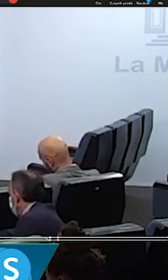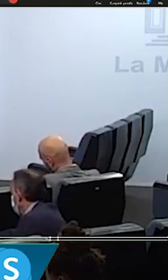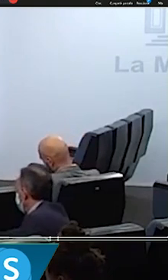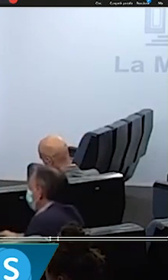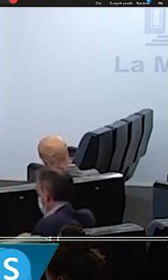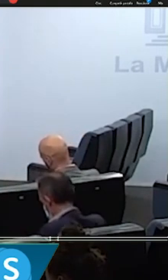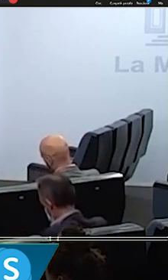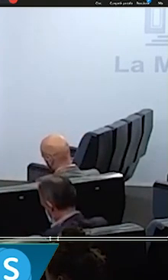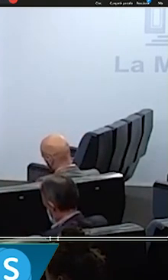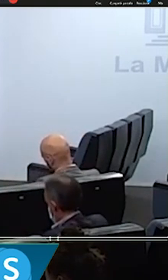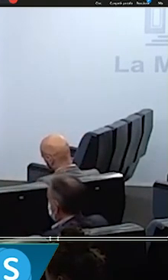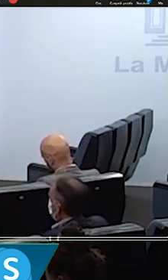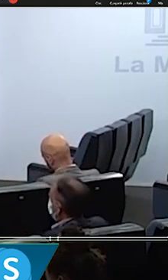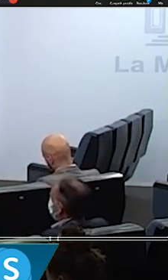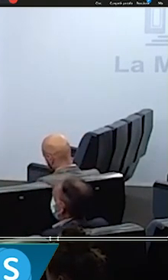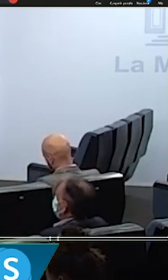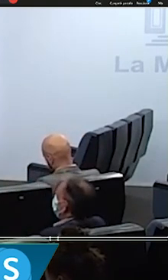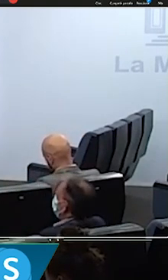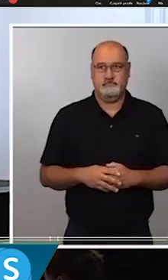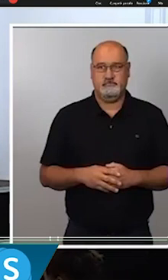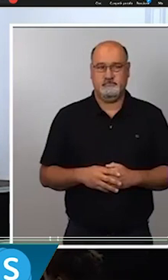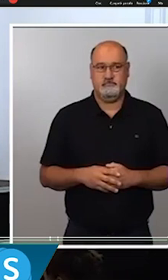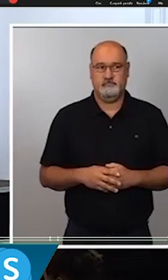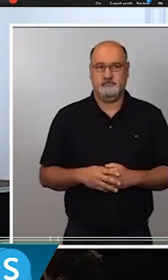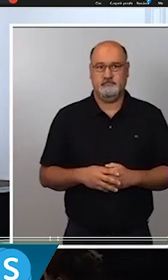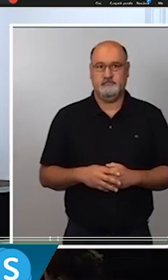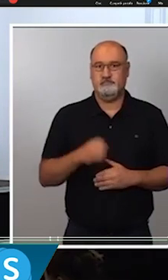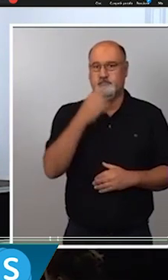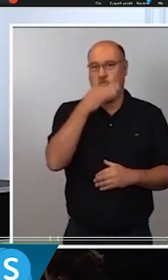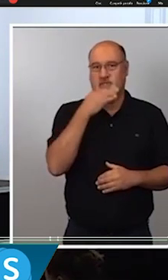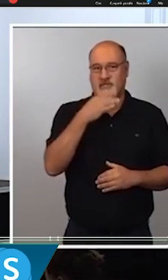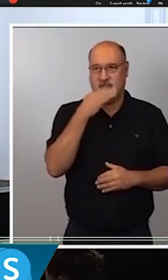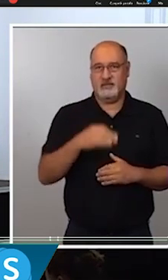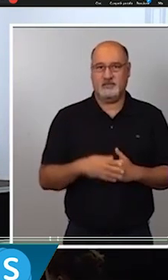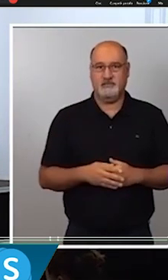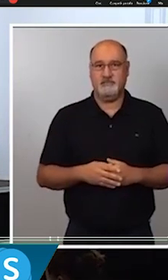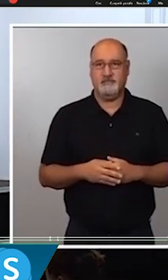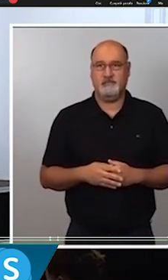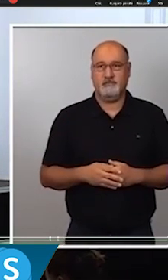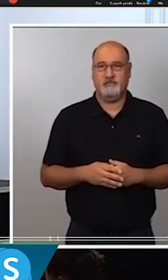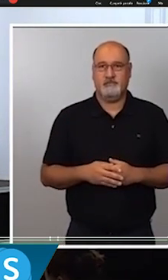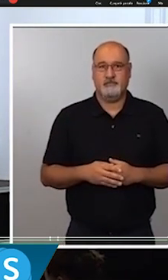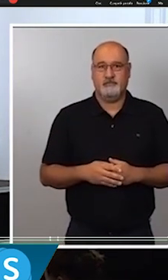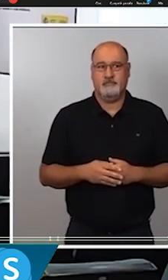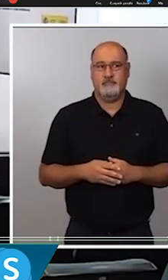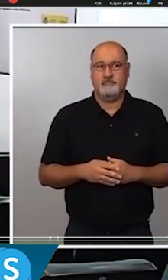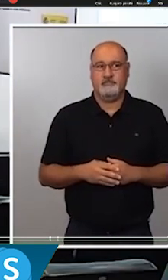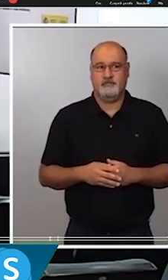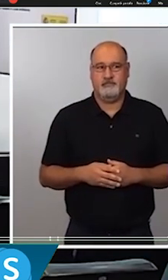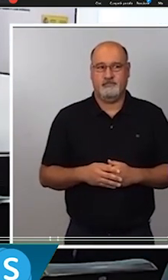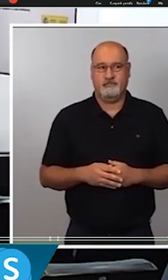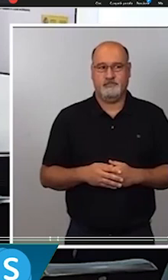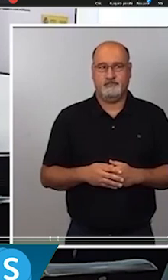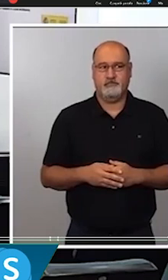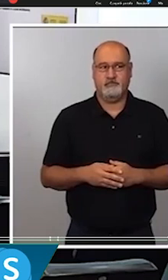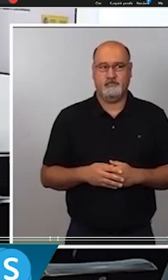que lo va a pactar con la gente a la que le debe favores y para hacer un gasto excesivamente elevado. Está claro que,